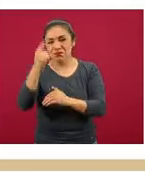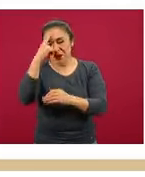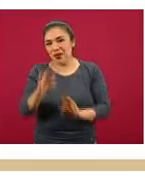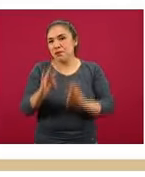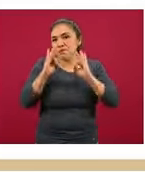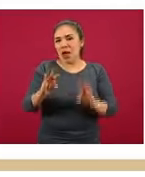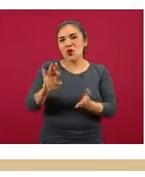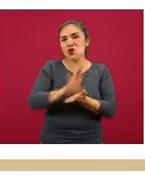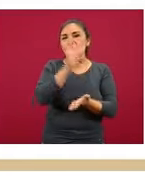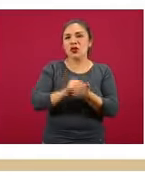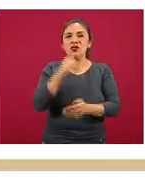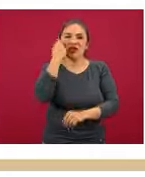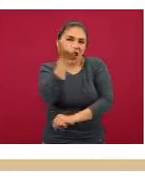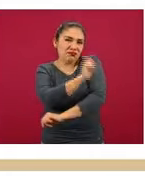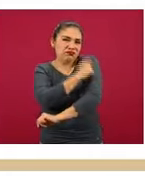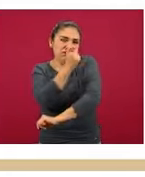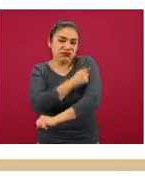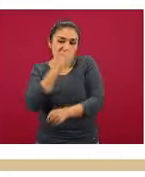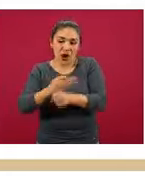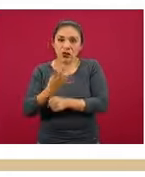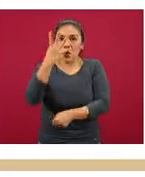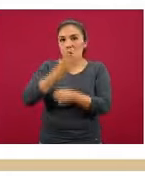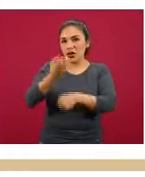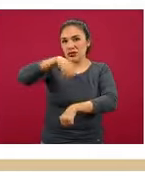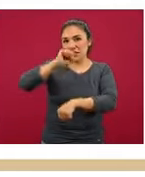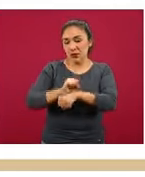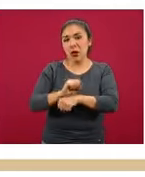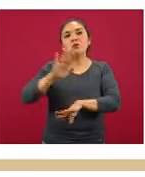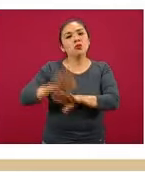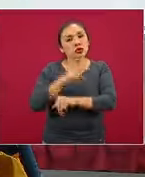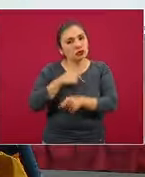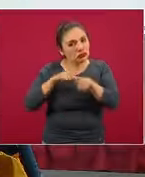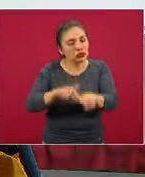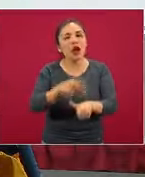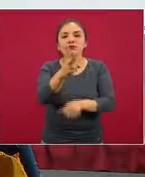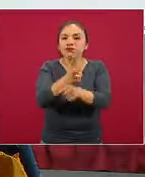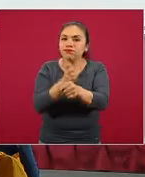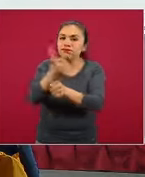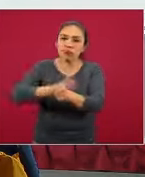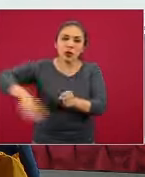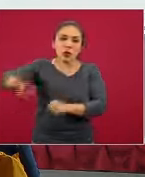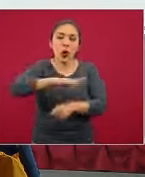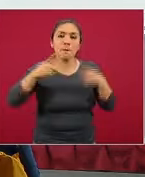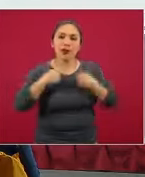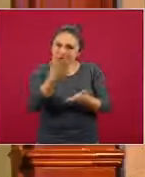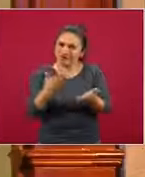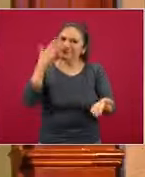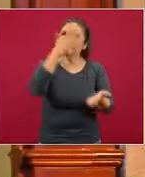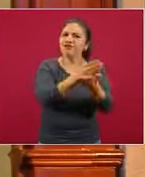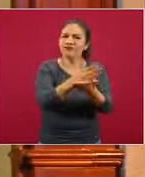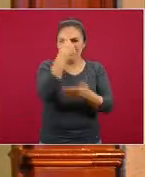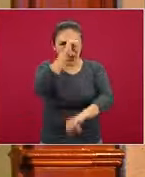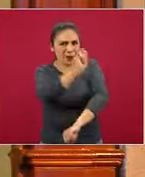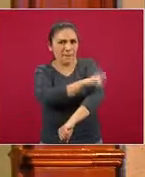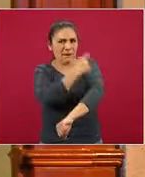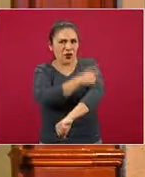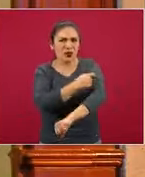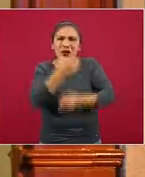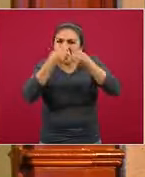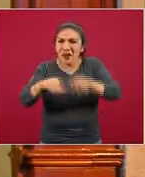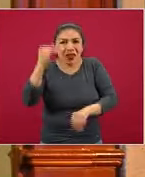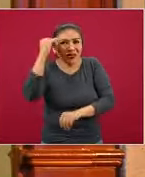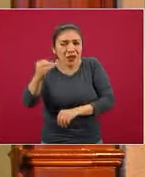hubiéramos requerido para esta cuarta semana. Por eso continuar invitando a la población para que acuda y se vacune. No pierda